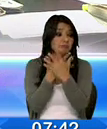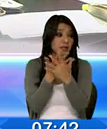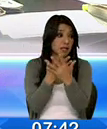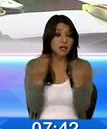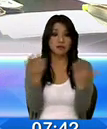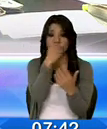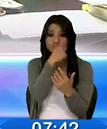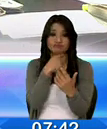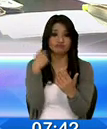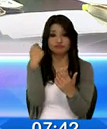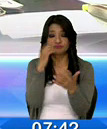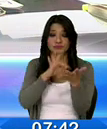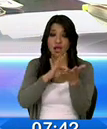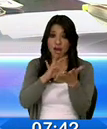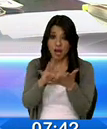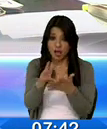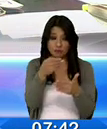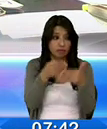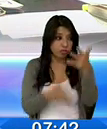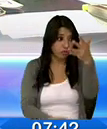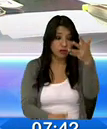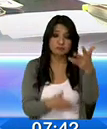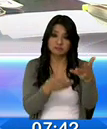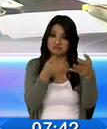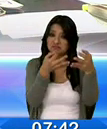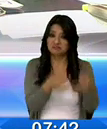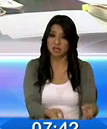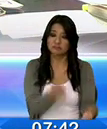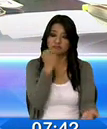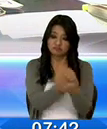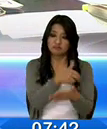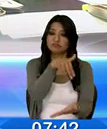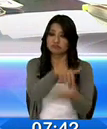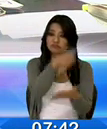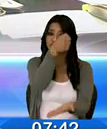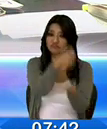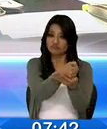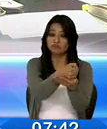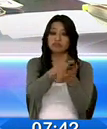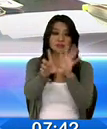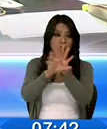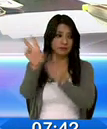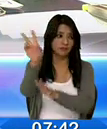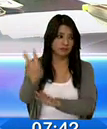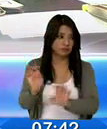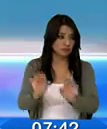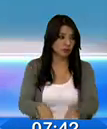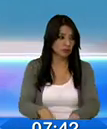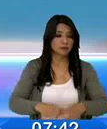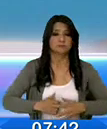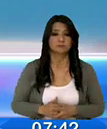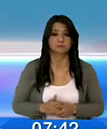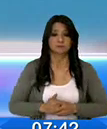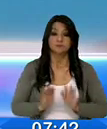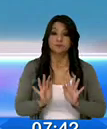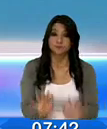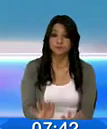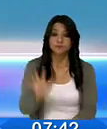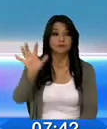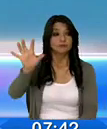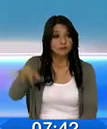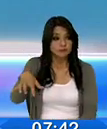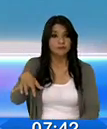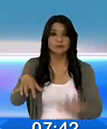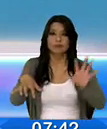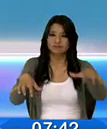penales o lo que ustedes conocen como récord policial, debidamente apostillado y validado por el Estado venezolano. Esto va a permitir que